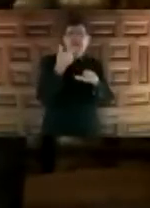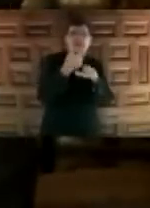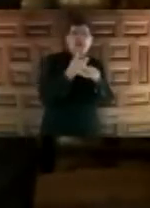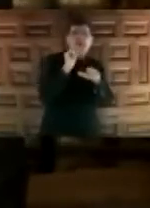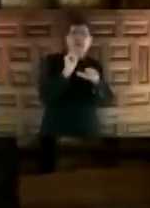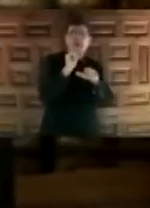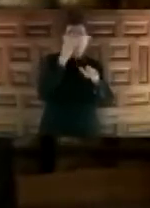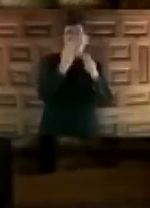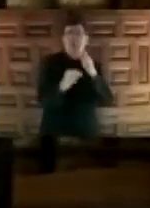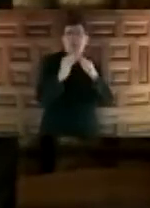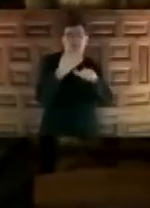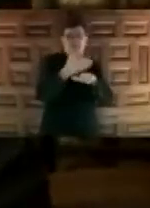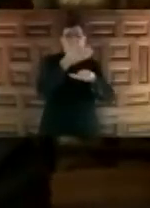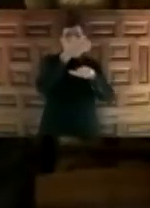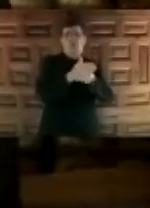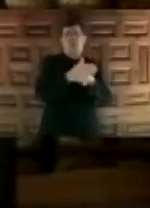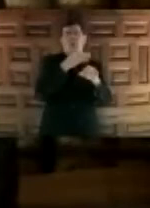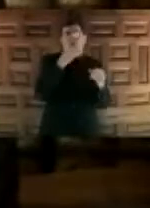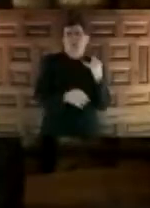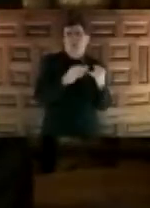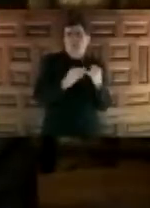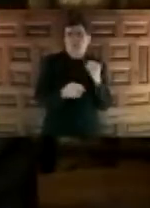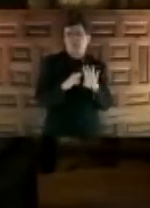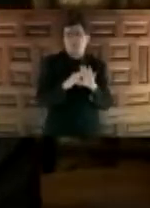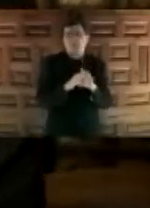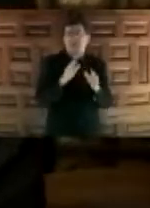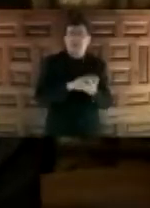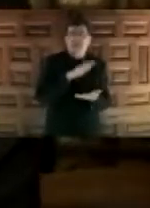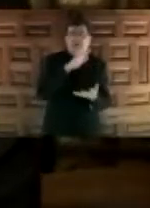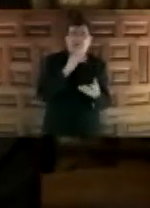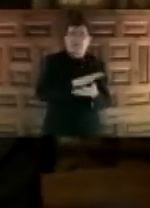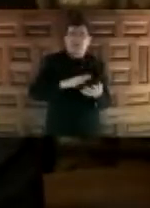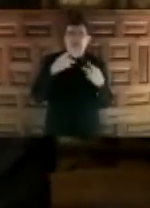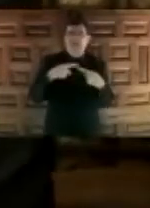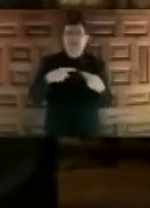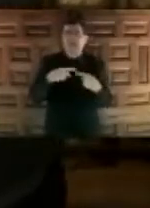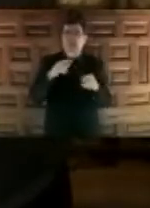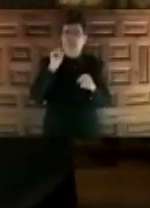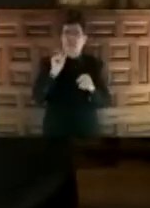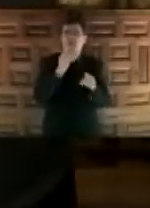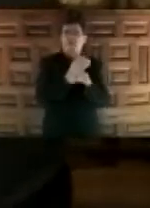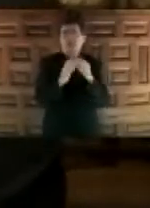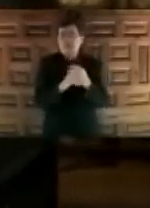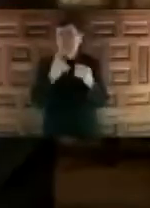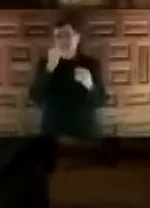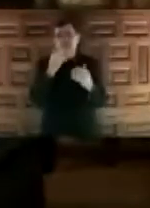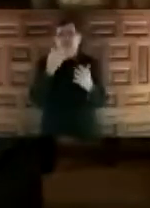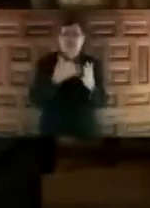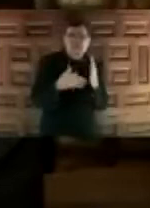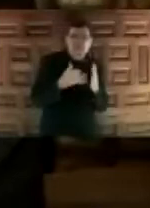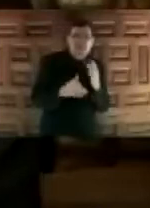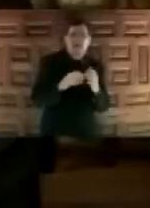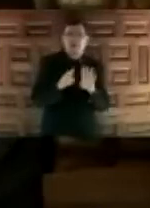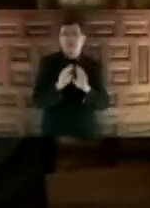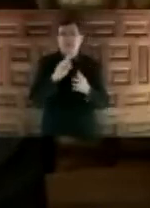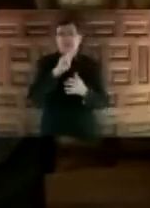la clase en donde pues tiene acceso la mayor parte de la población en condiciones de desventaja, con